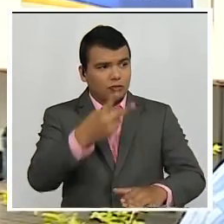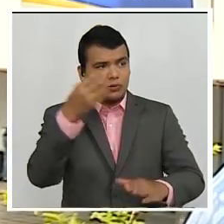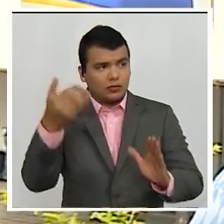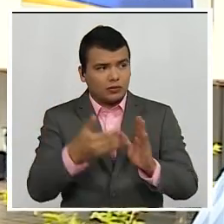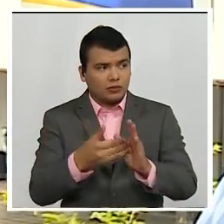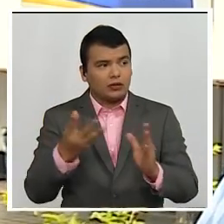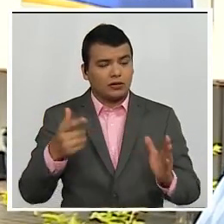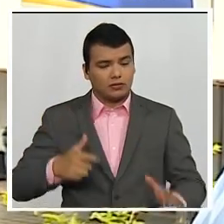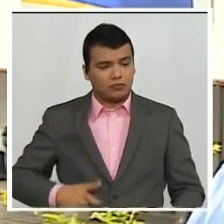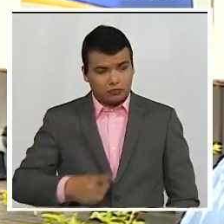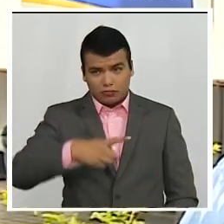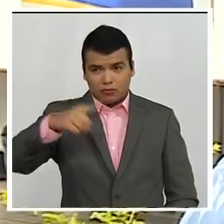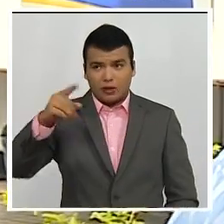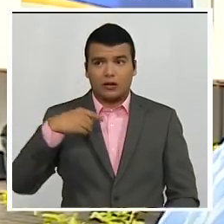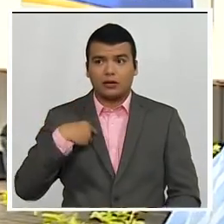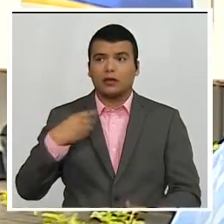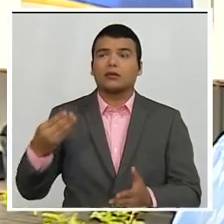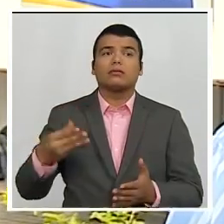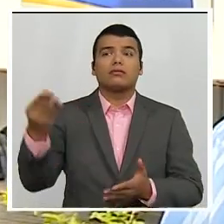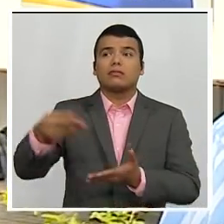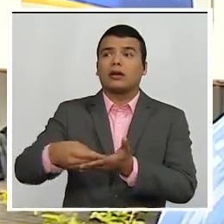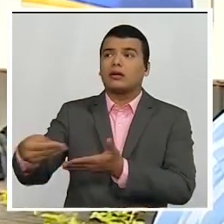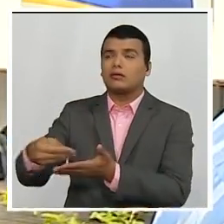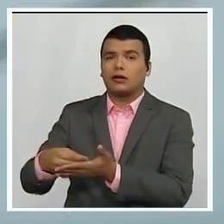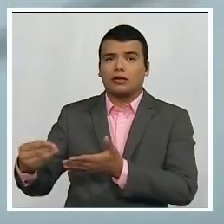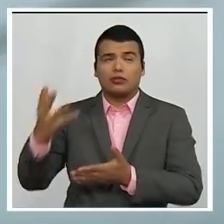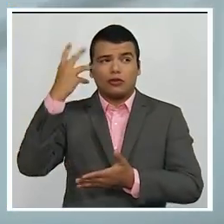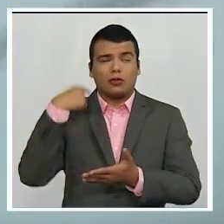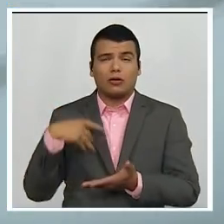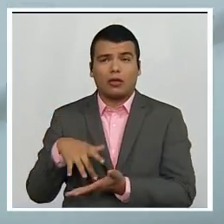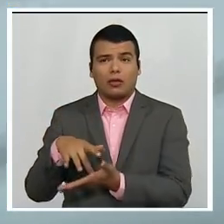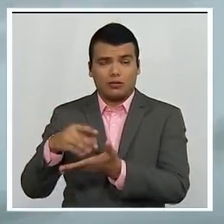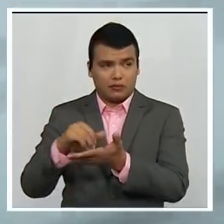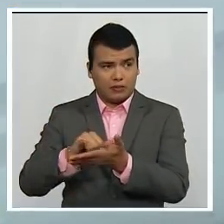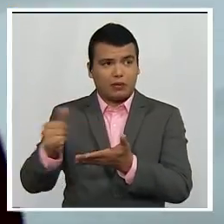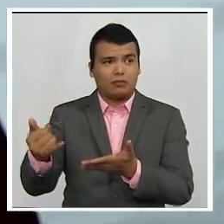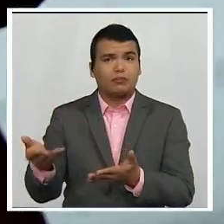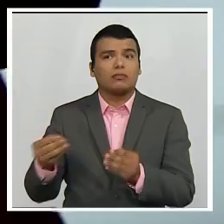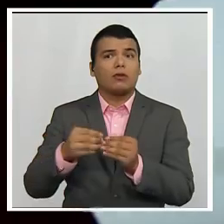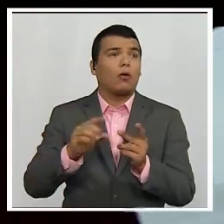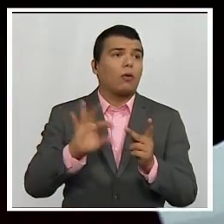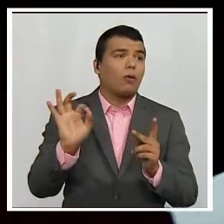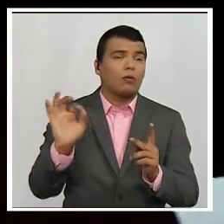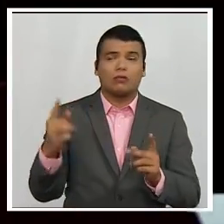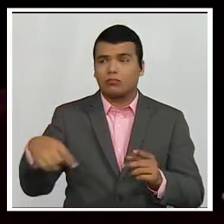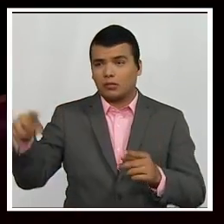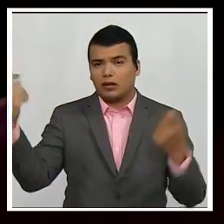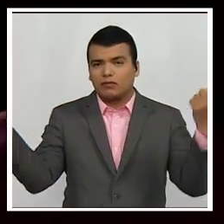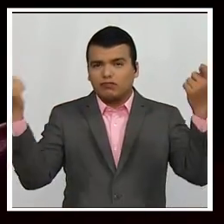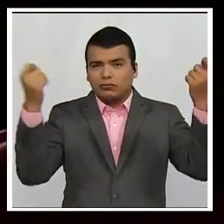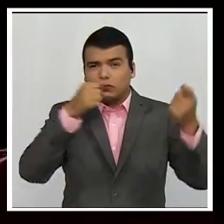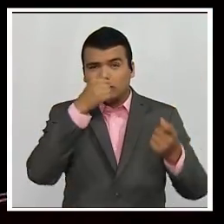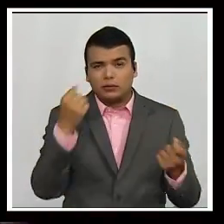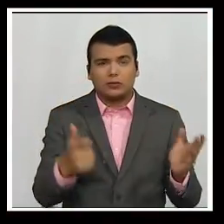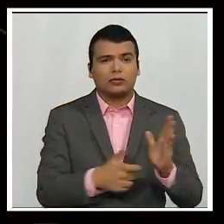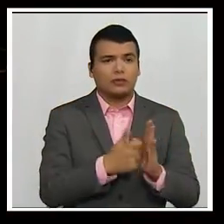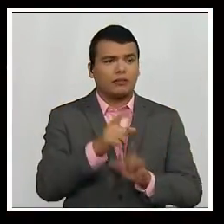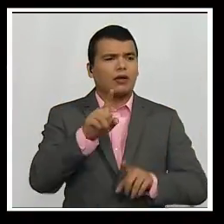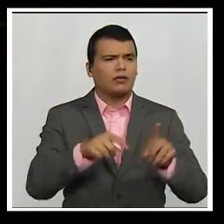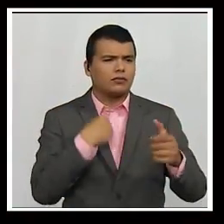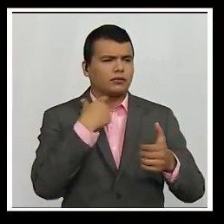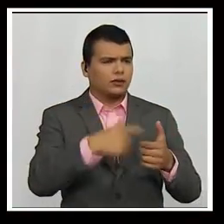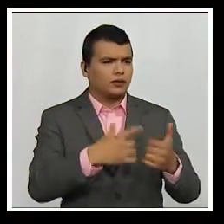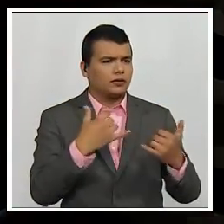que se convierta en gota a gota o se convierta un expendedor de droga para los muchachos que pasan ya han pasado por este impacto en la seguridad de la